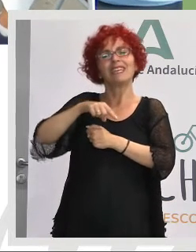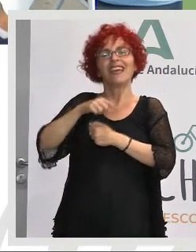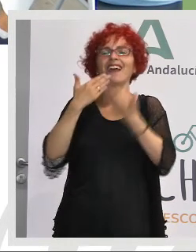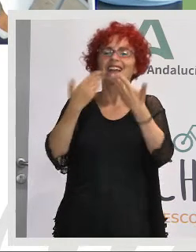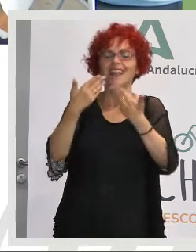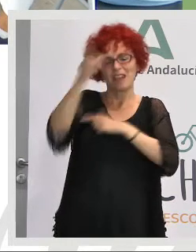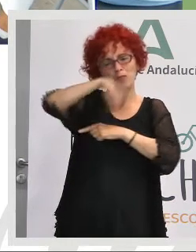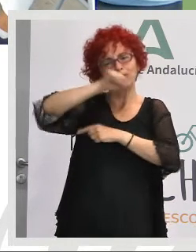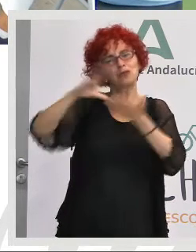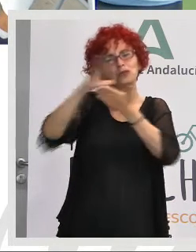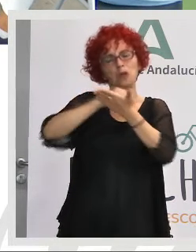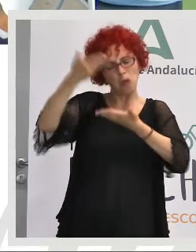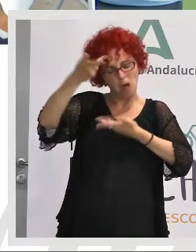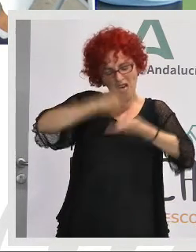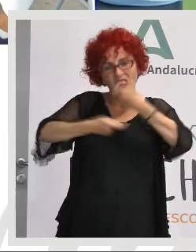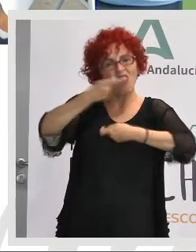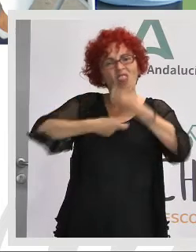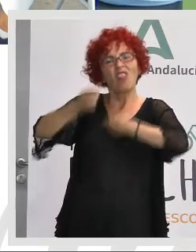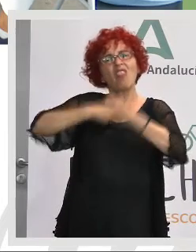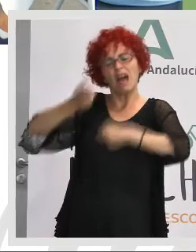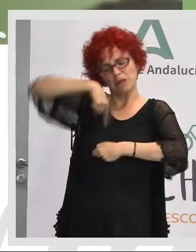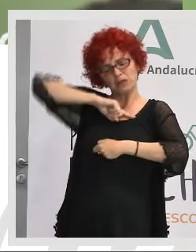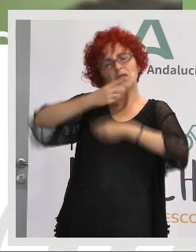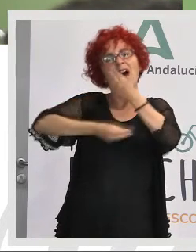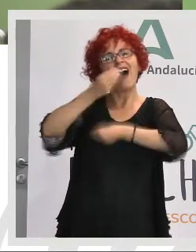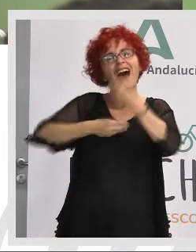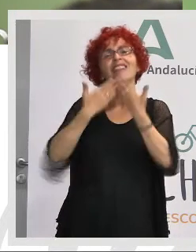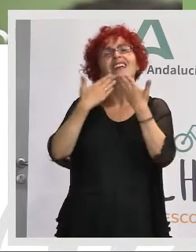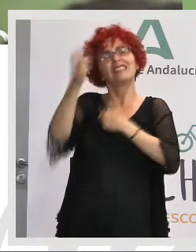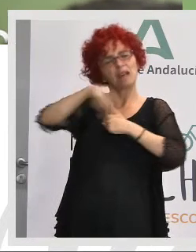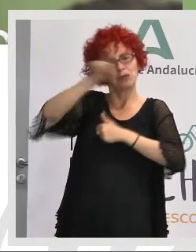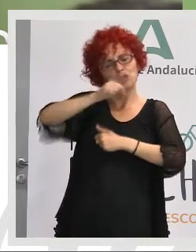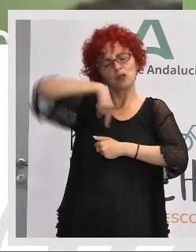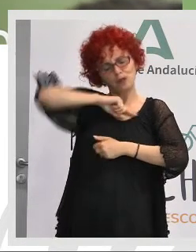por cada miembro, porque es lo que nos permite seguir pedaleando cada día. Muchas gracias.